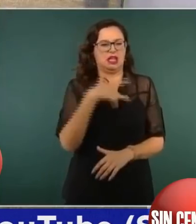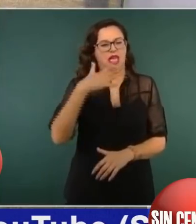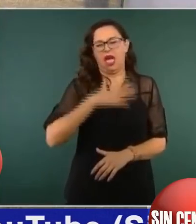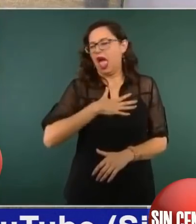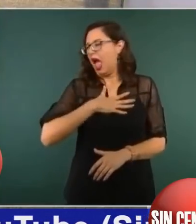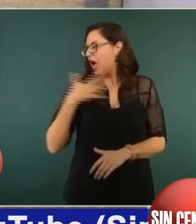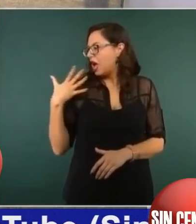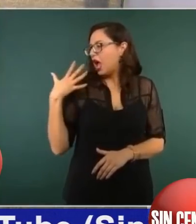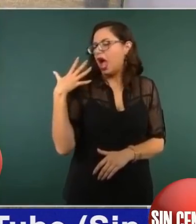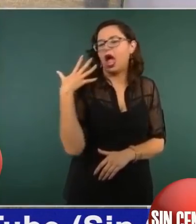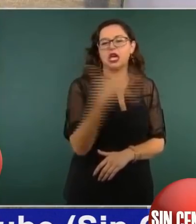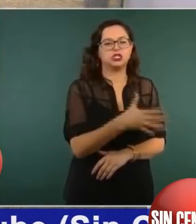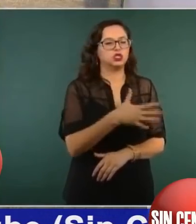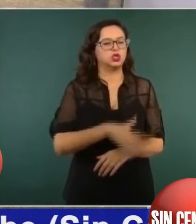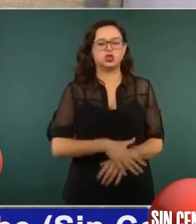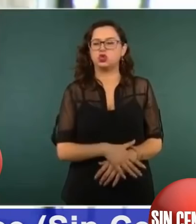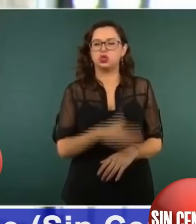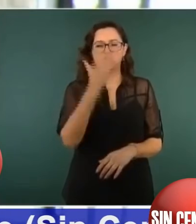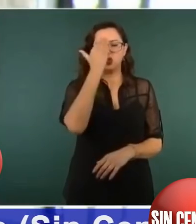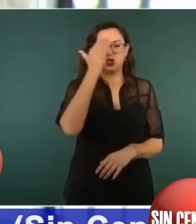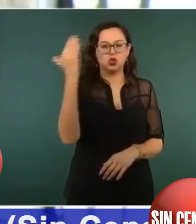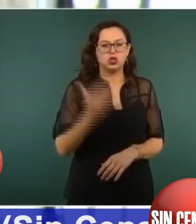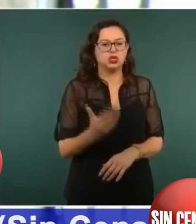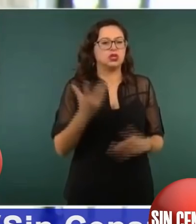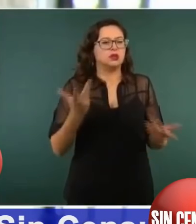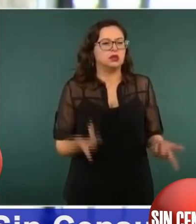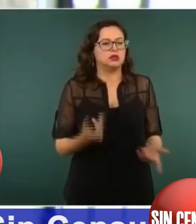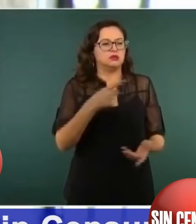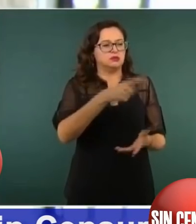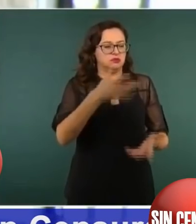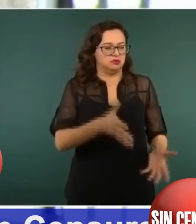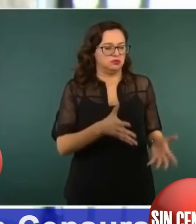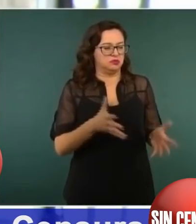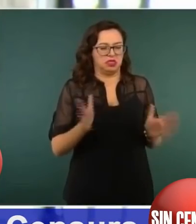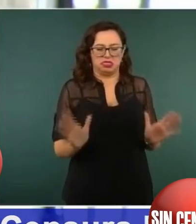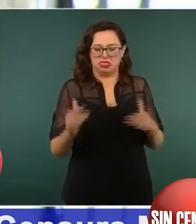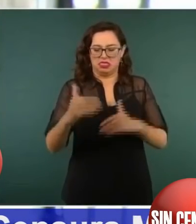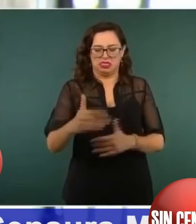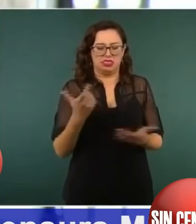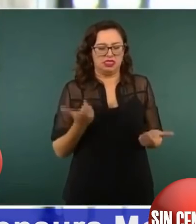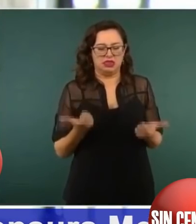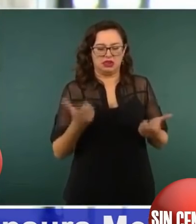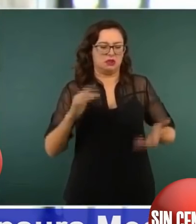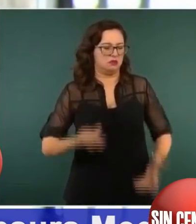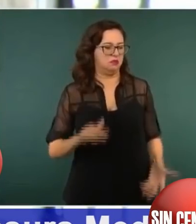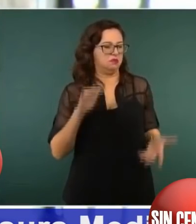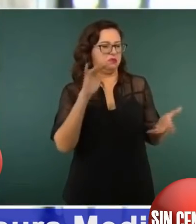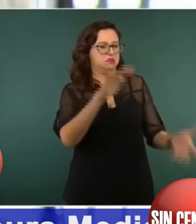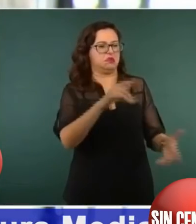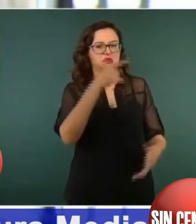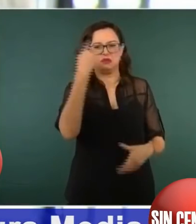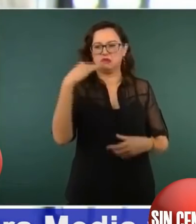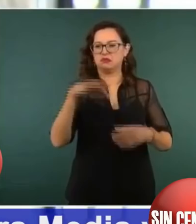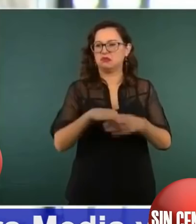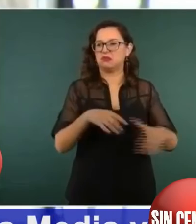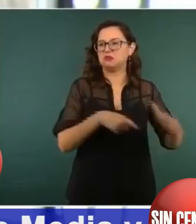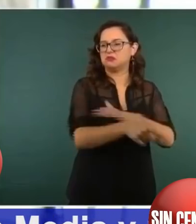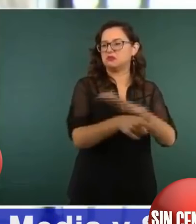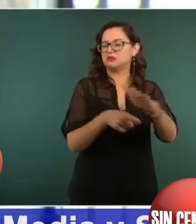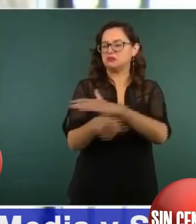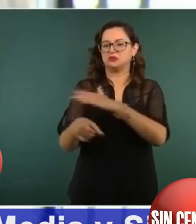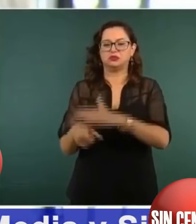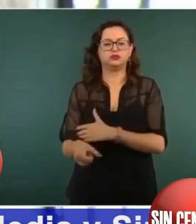compra de conciencias, de voluntades, de votos. Usted mismo ha dicho que ha sido víctima de